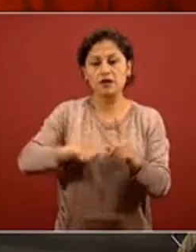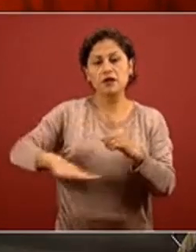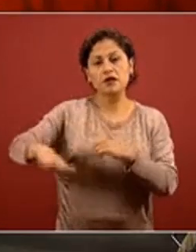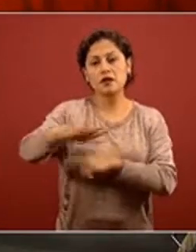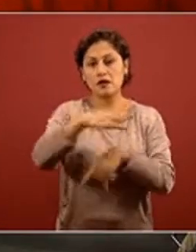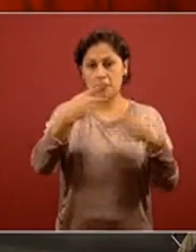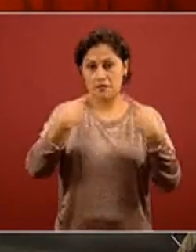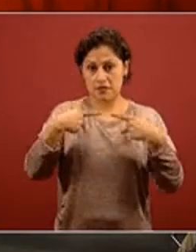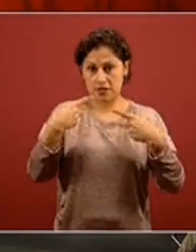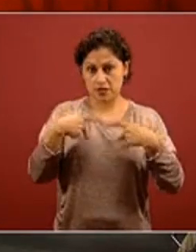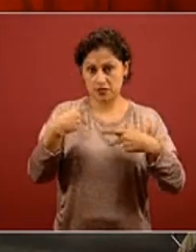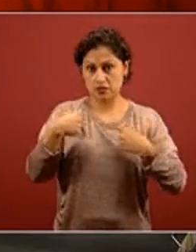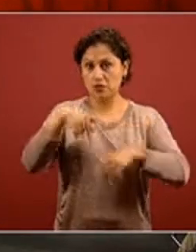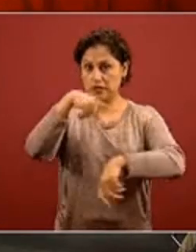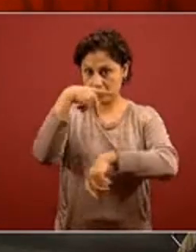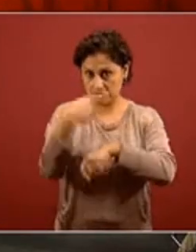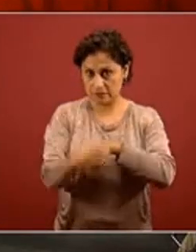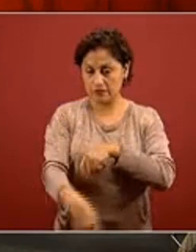Una es